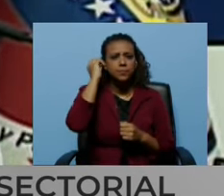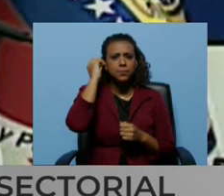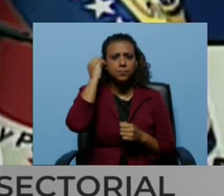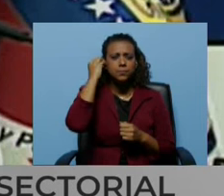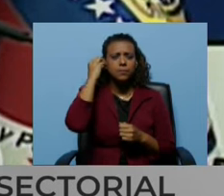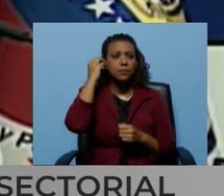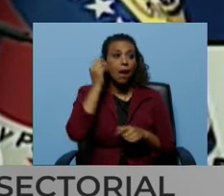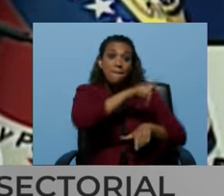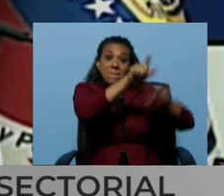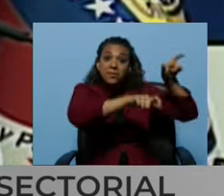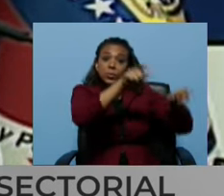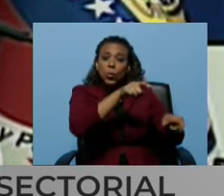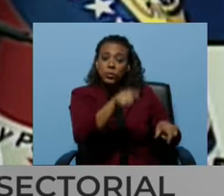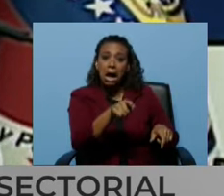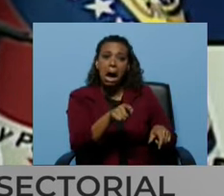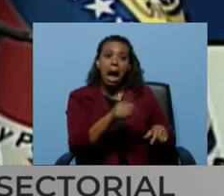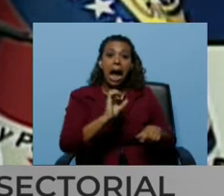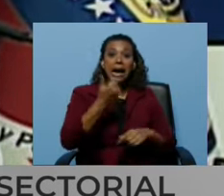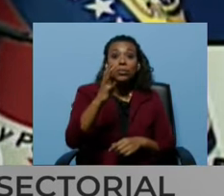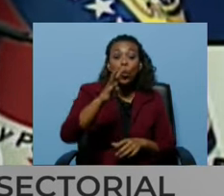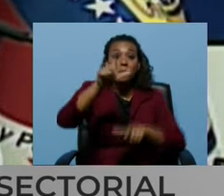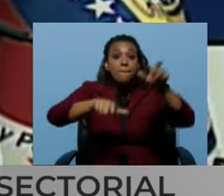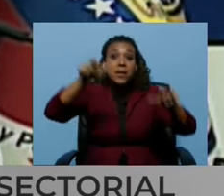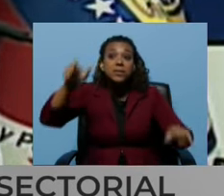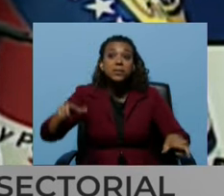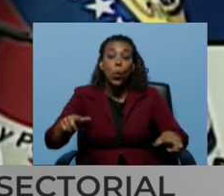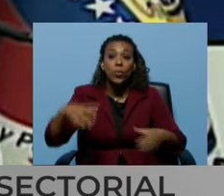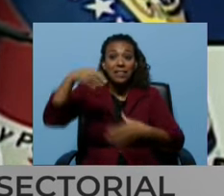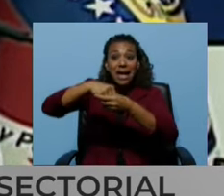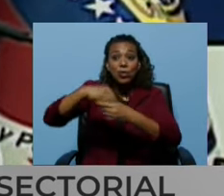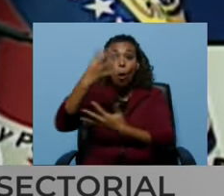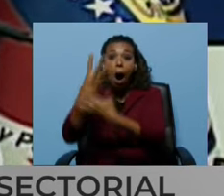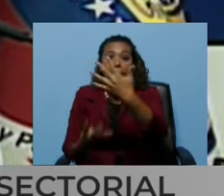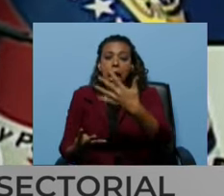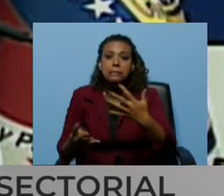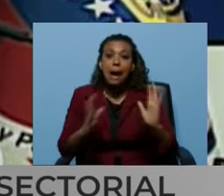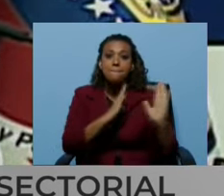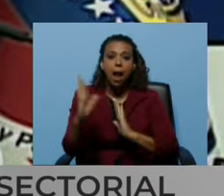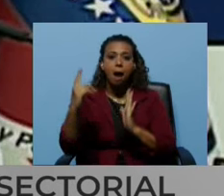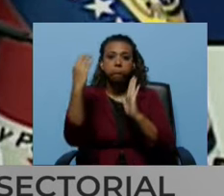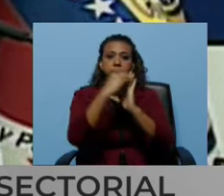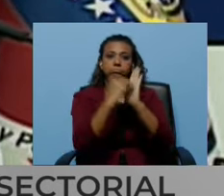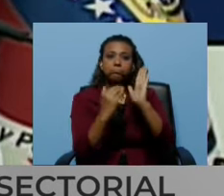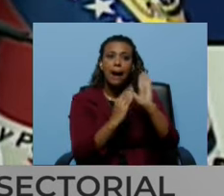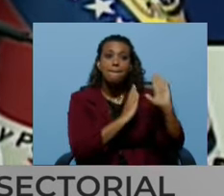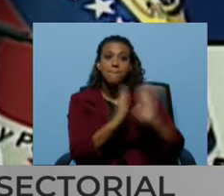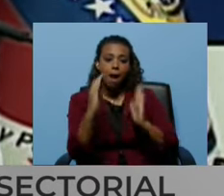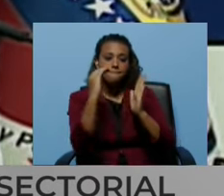Esta gente, estos 14, tienen en sus teléfonos toda la información del plan.